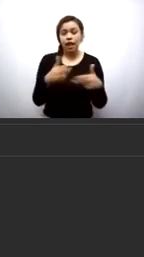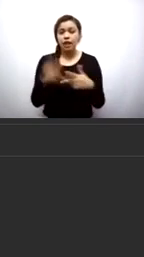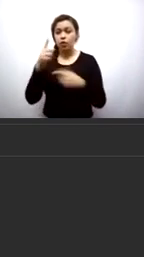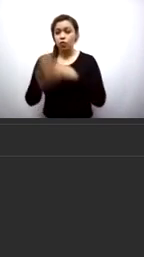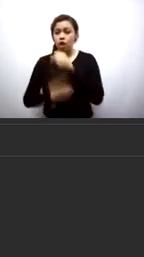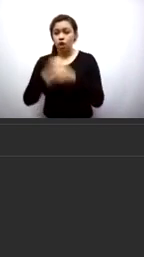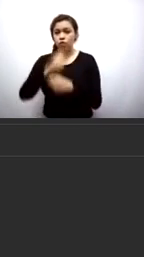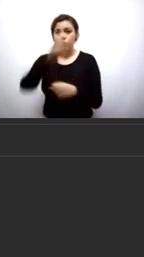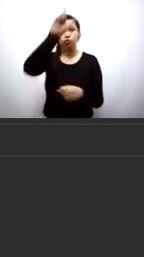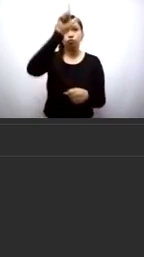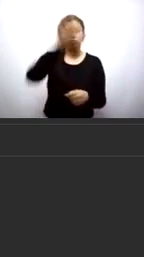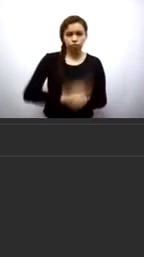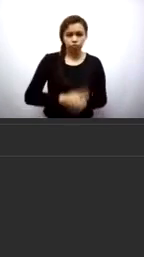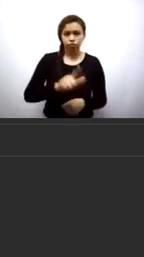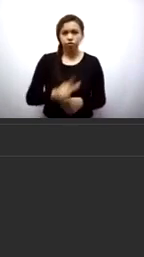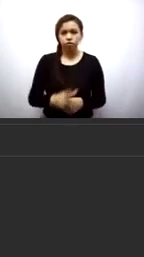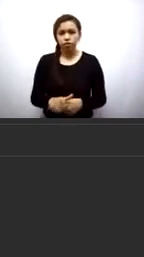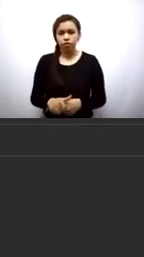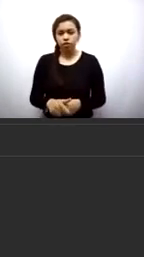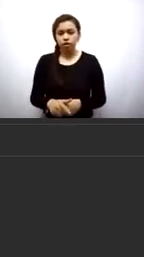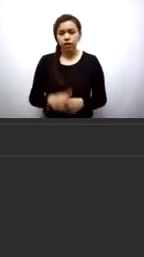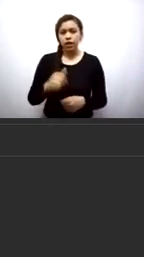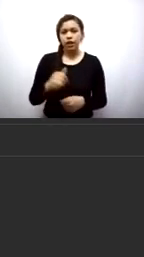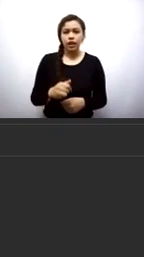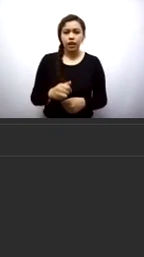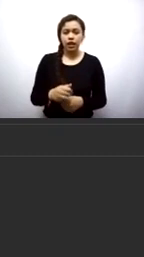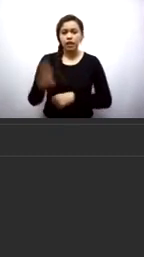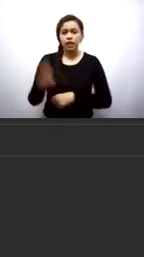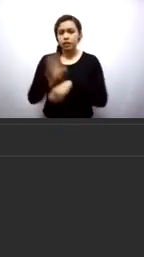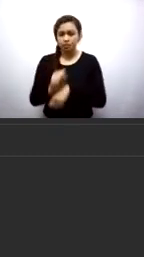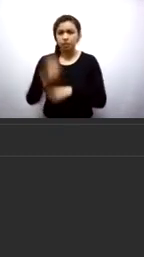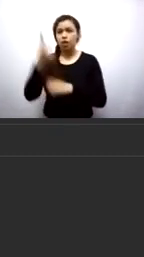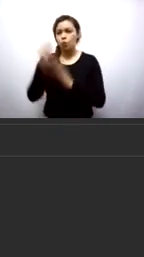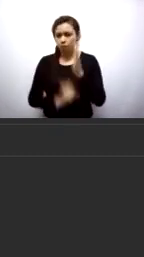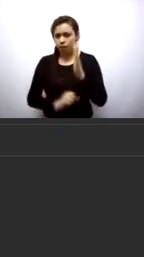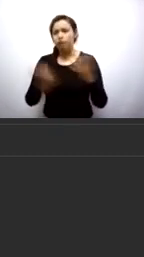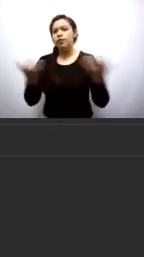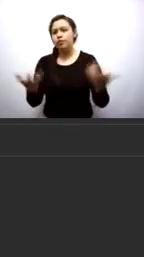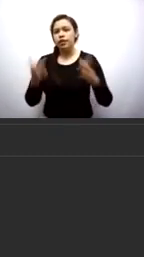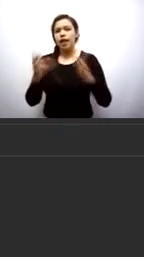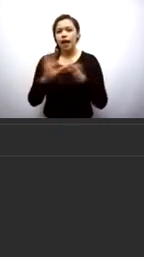Entonces le ponemos cada día laborable, diariamente, semanalmente, mensualmente.